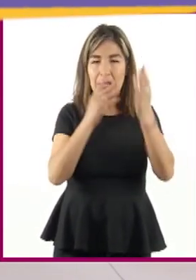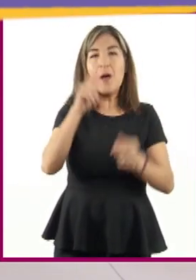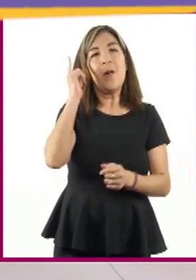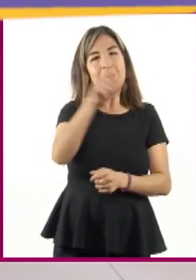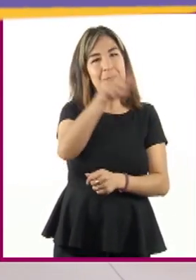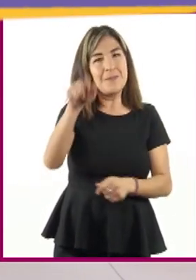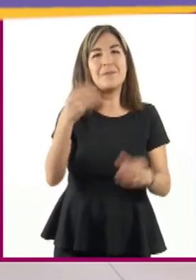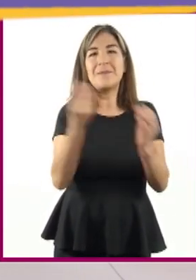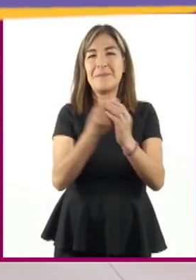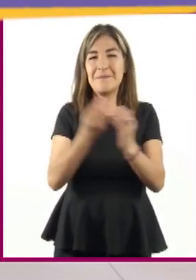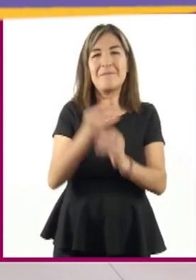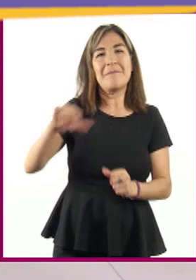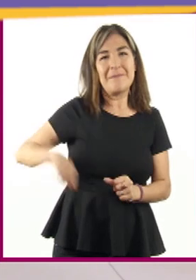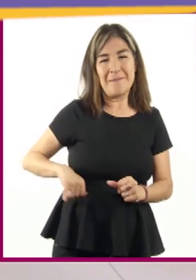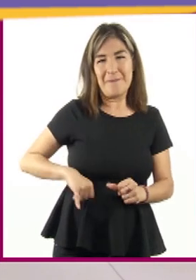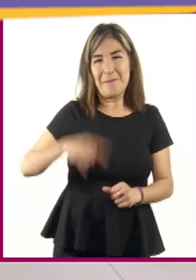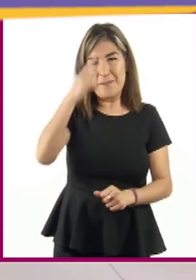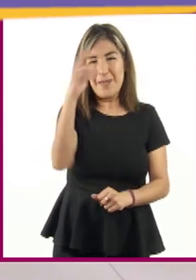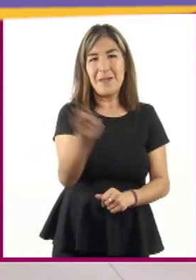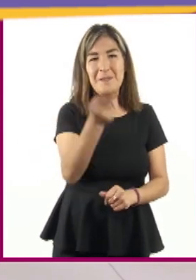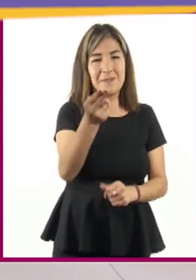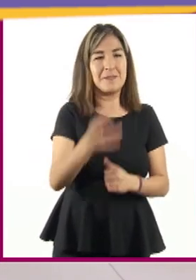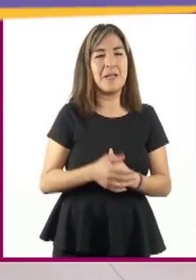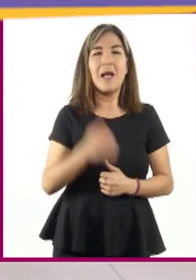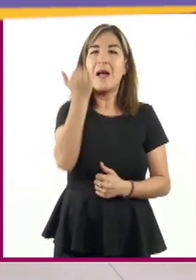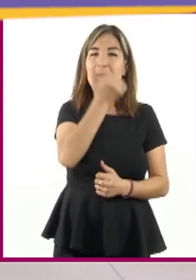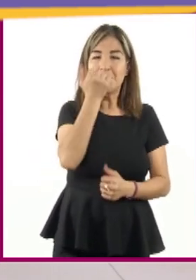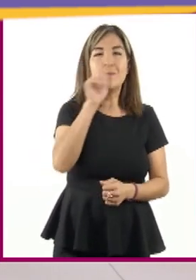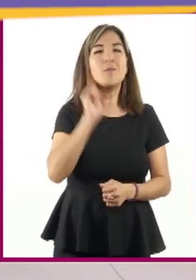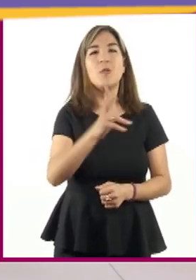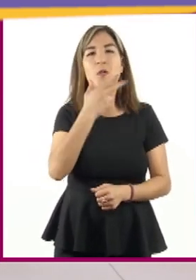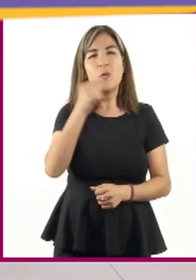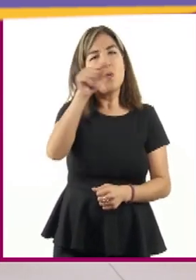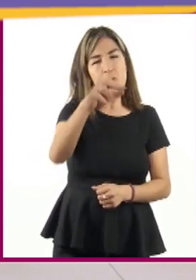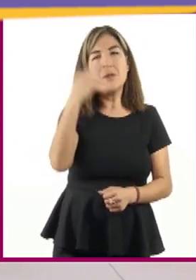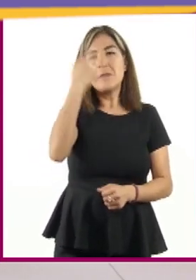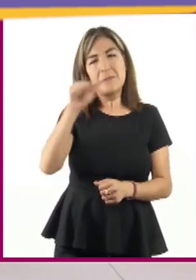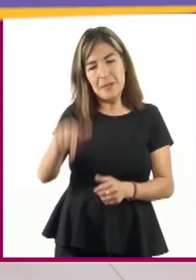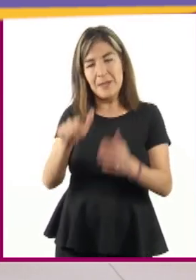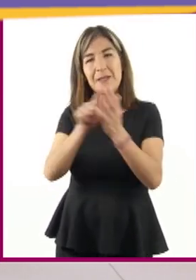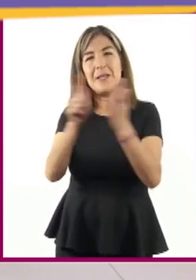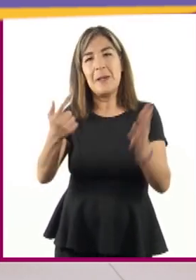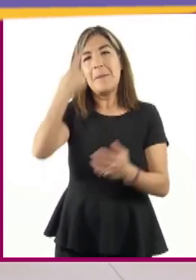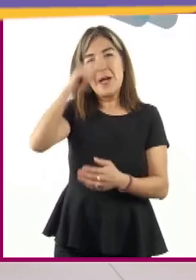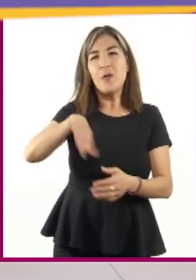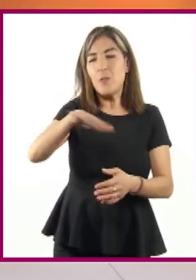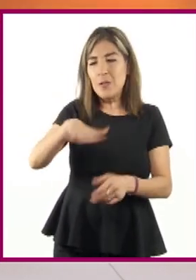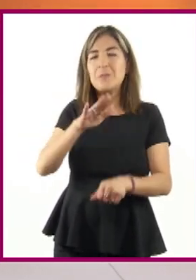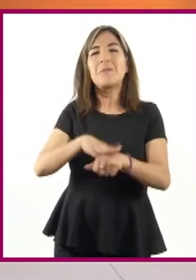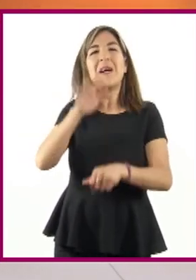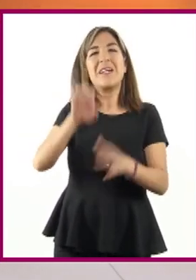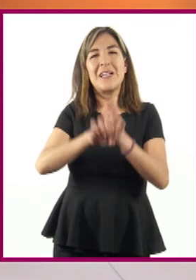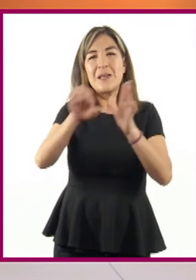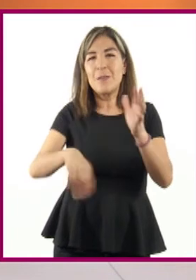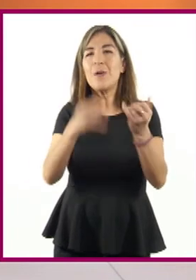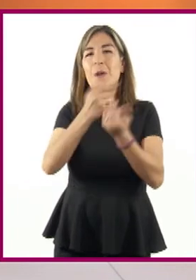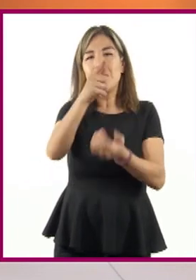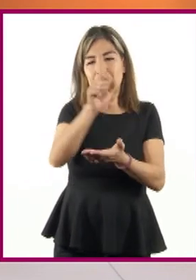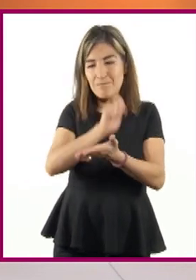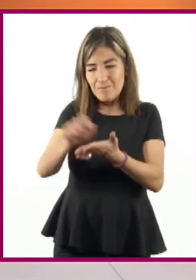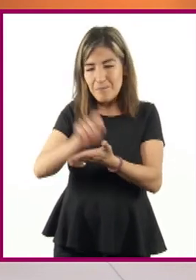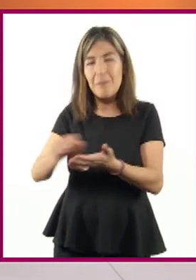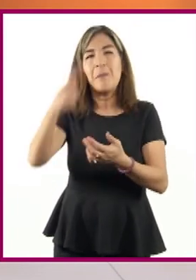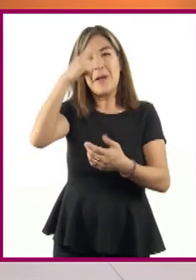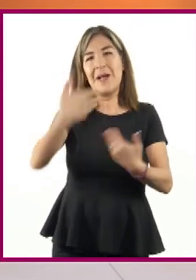haya sido interesante para ustedes. Alumnas y alumnos, revisen sus libros de texto para buscar más ejemplos que les ayuden a consolidar